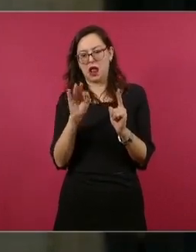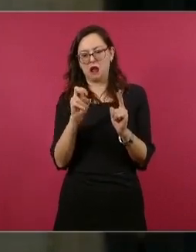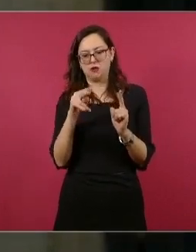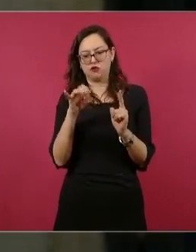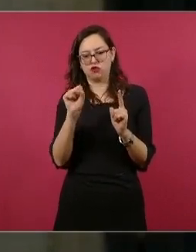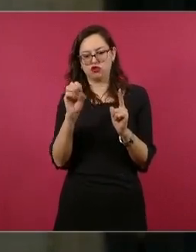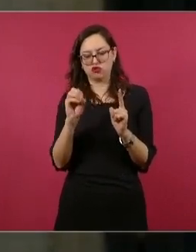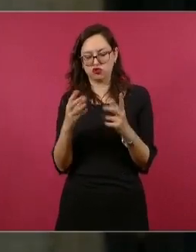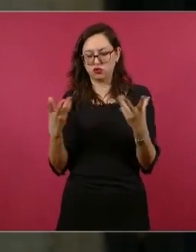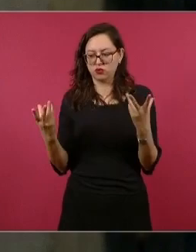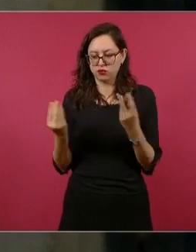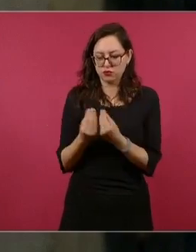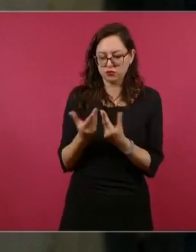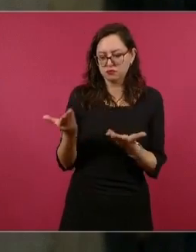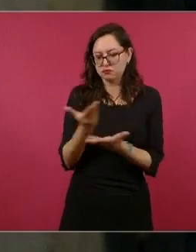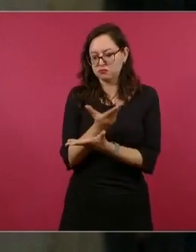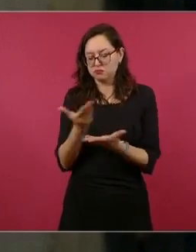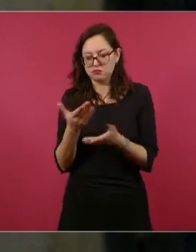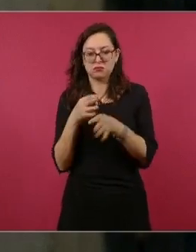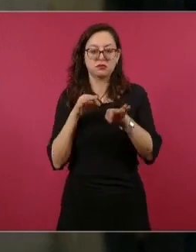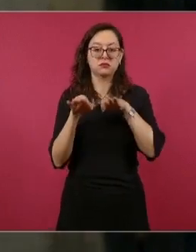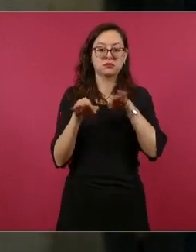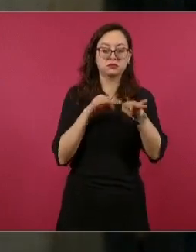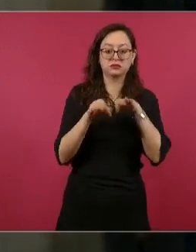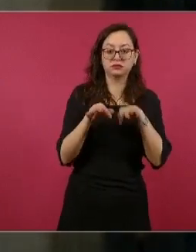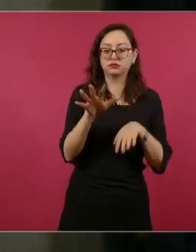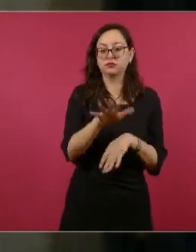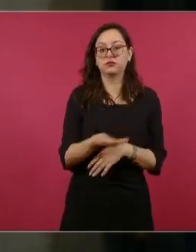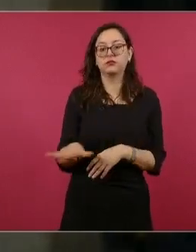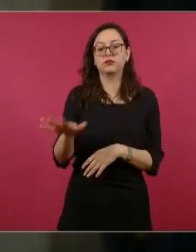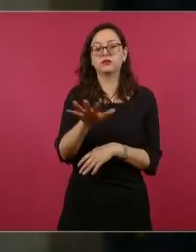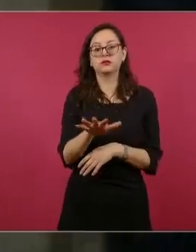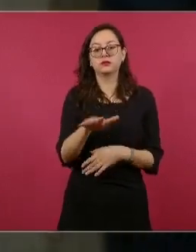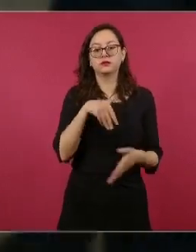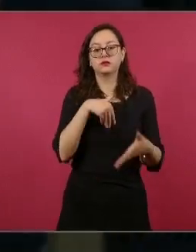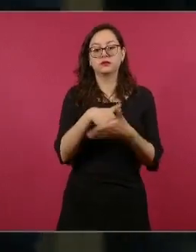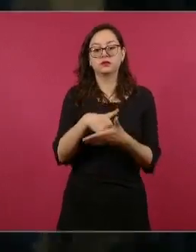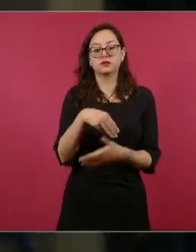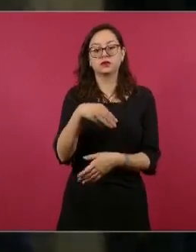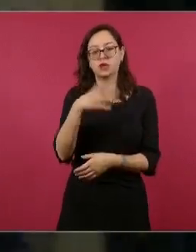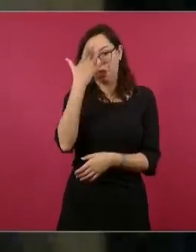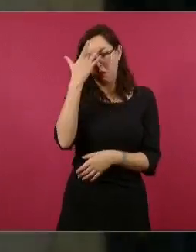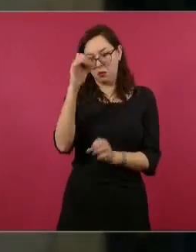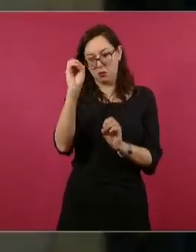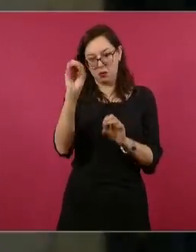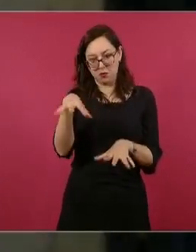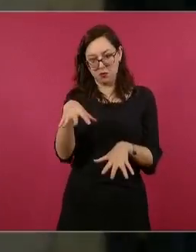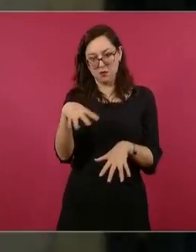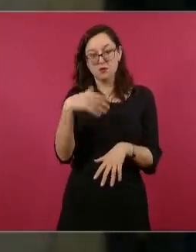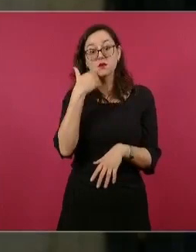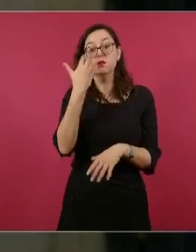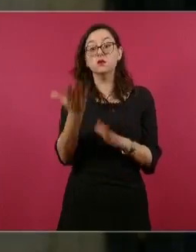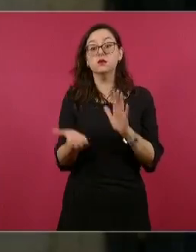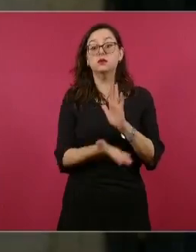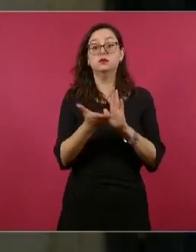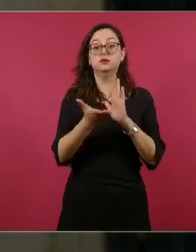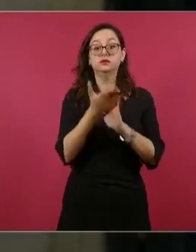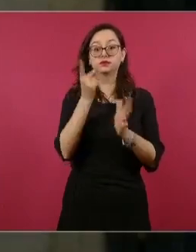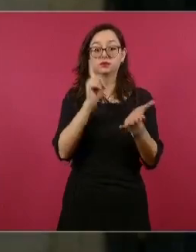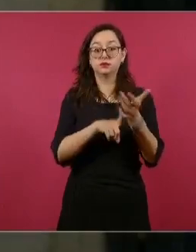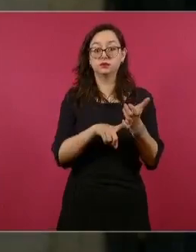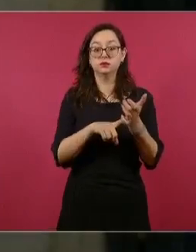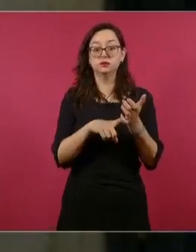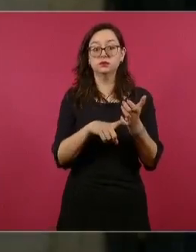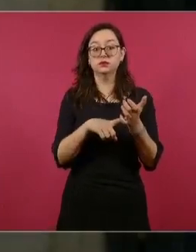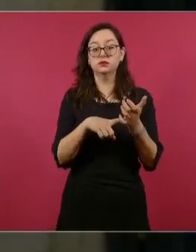inaugurando para pedir que si había, si podía la posibilidad de que se hicieran unas oficinas para relaciones exteriores.